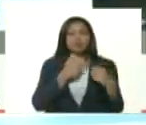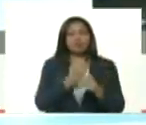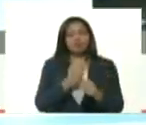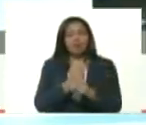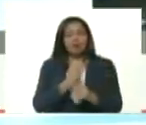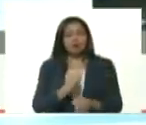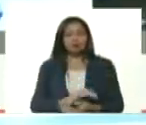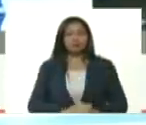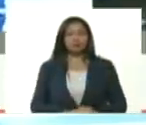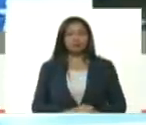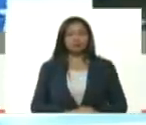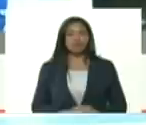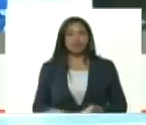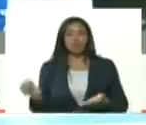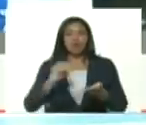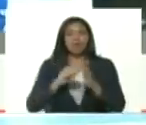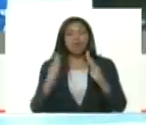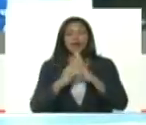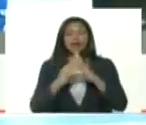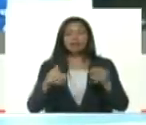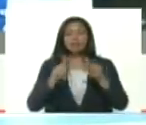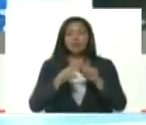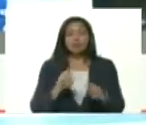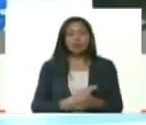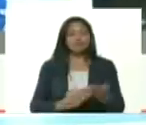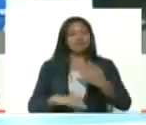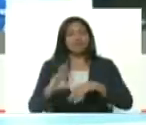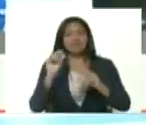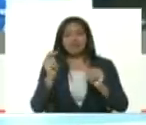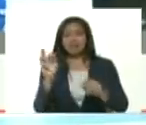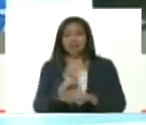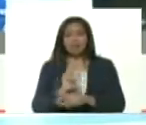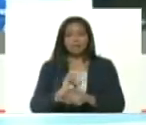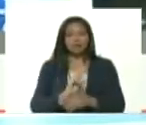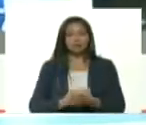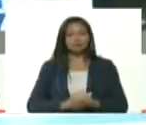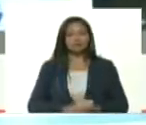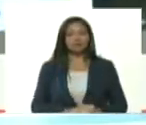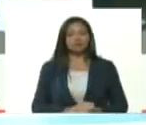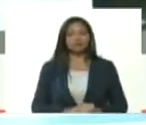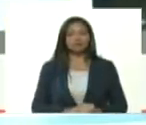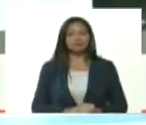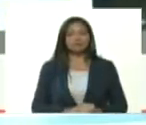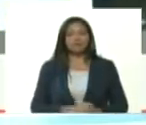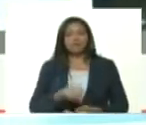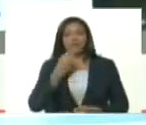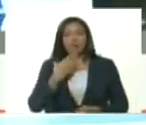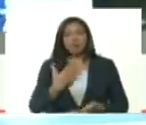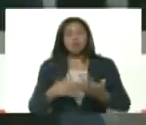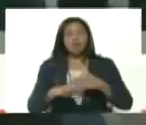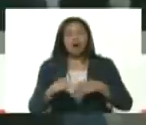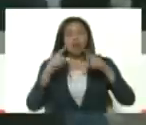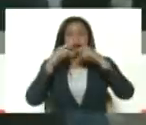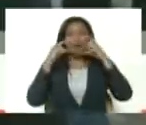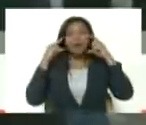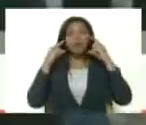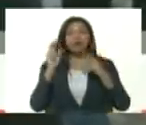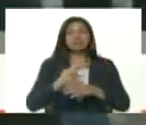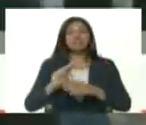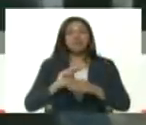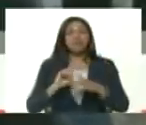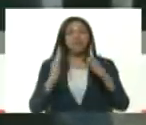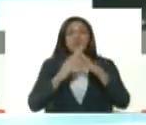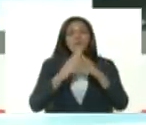laborales y vuelve a su casa inmediatamente, ¿verdad? Bueno, lleva su tapaboca hecho en